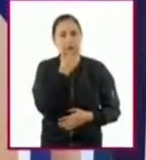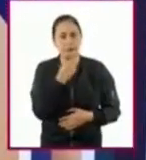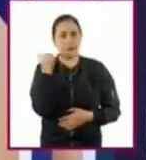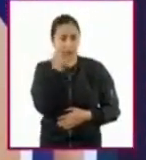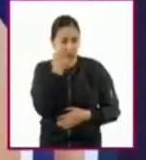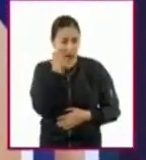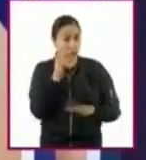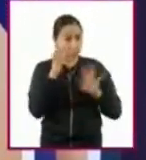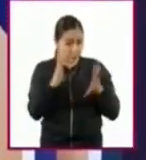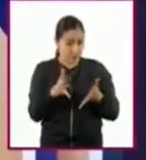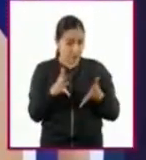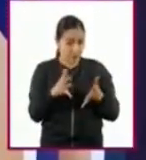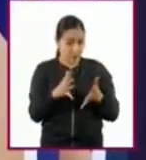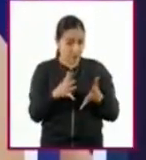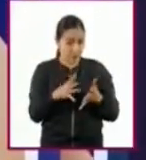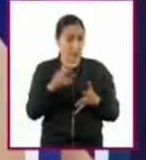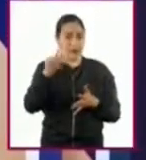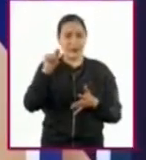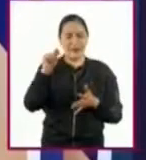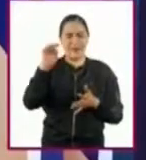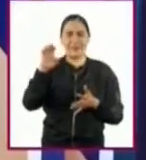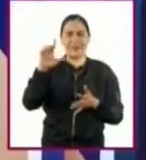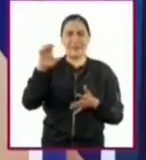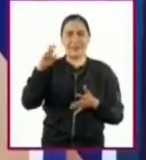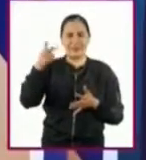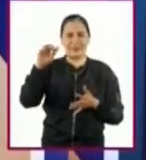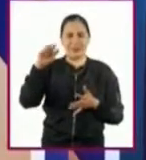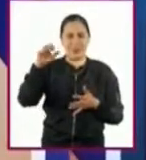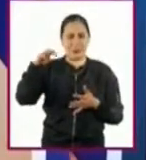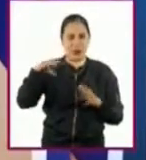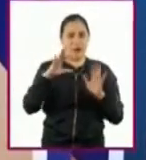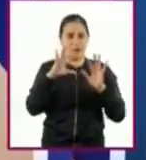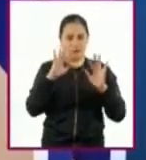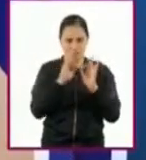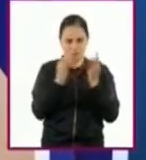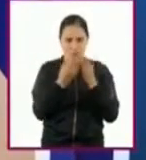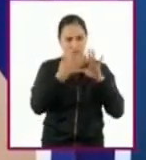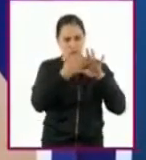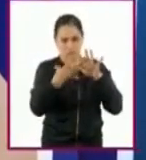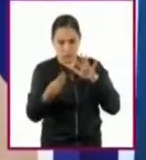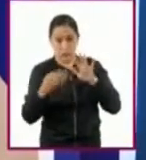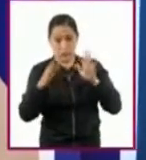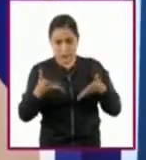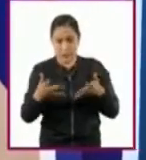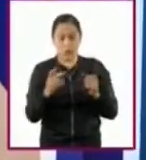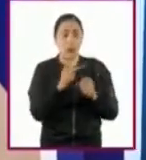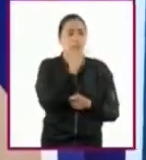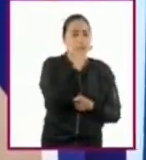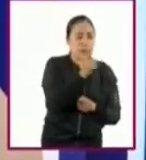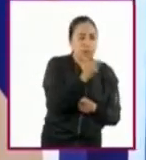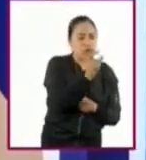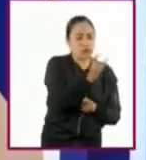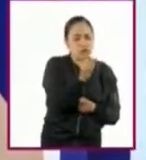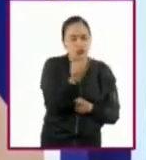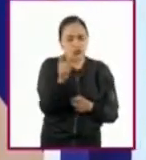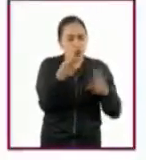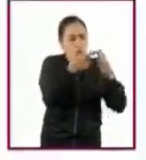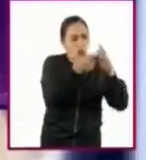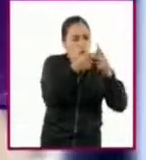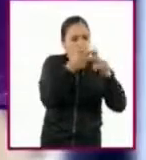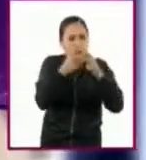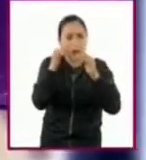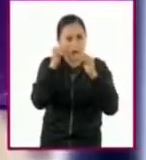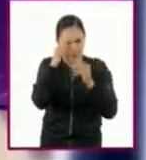su formato para escribir su telegrama y también tienen idea de cómo se cuentan las palabras. Recuerden no pasarse de